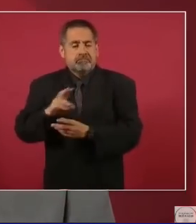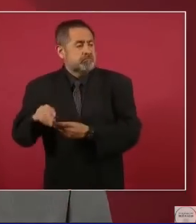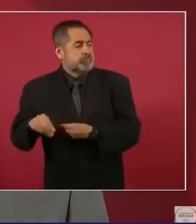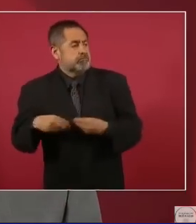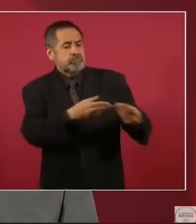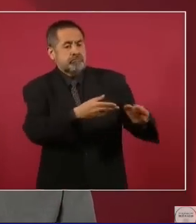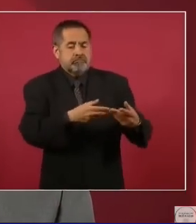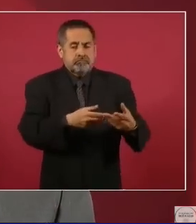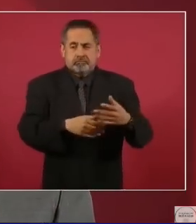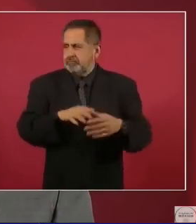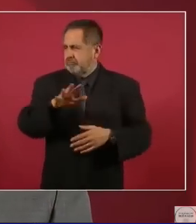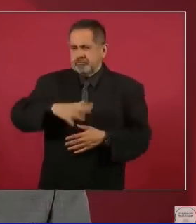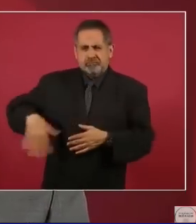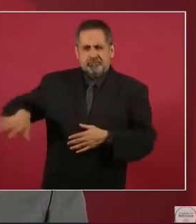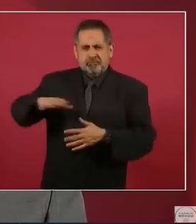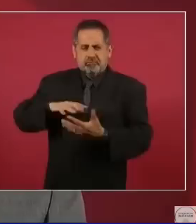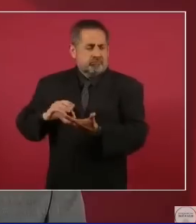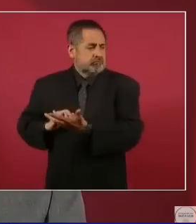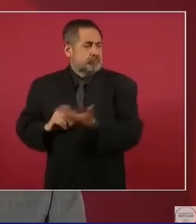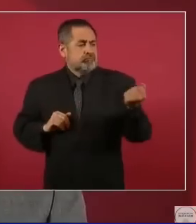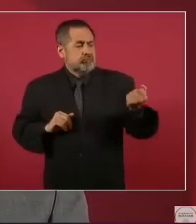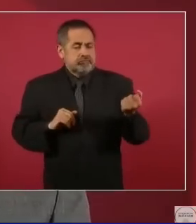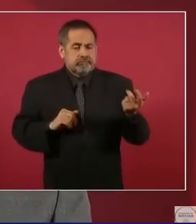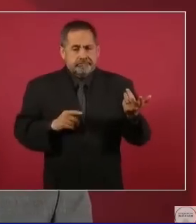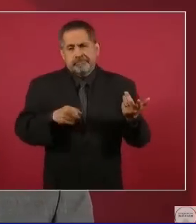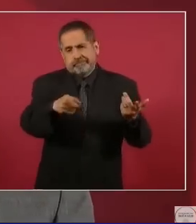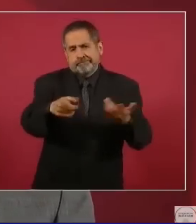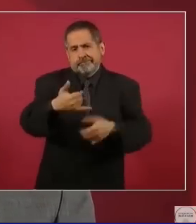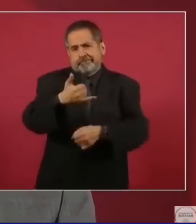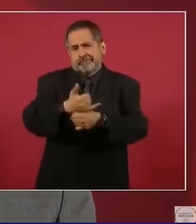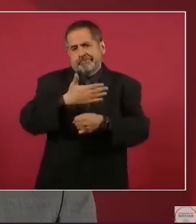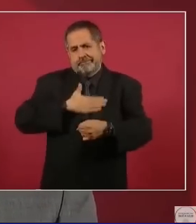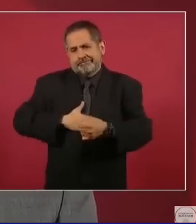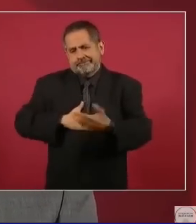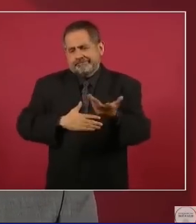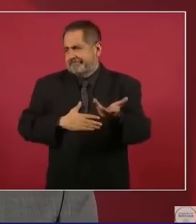todo, pues se cometieron muchas injusticias, ¿no?